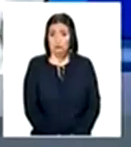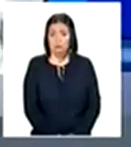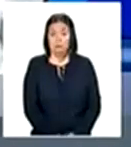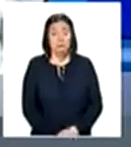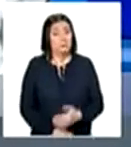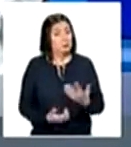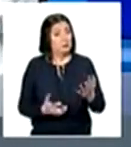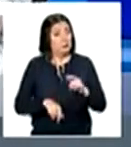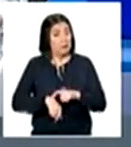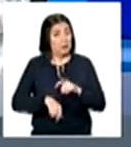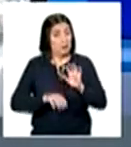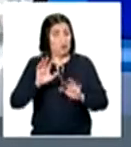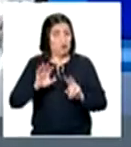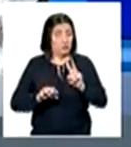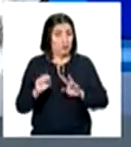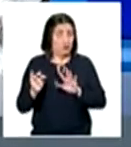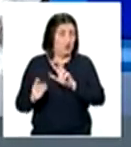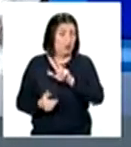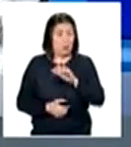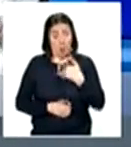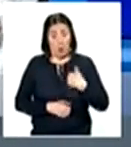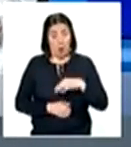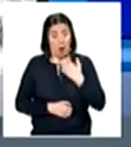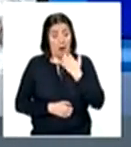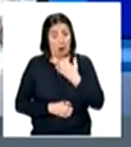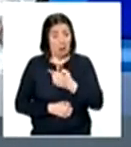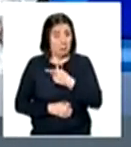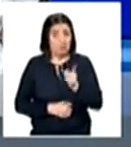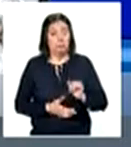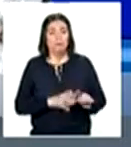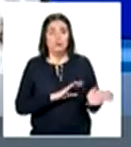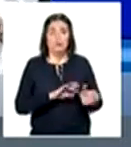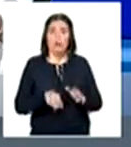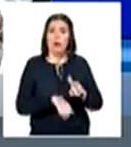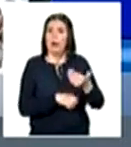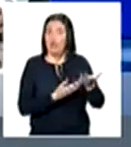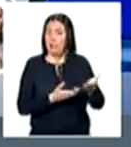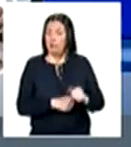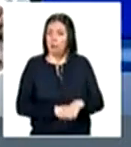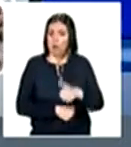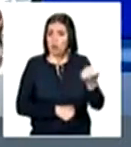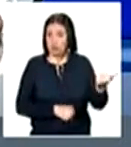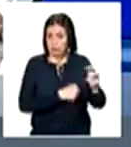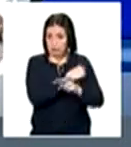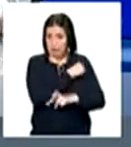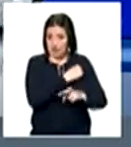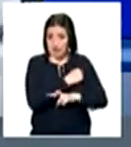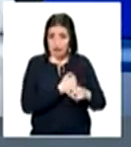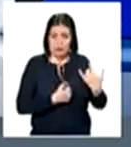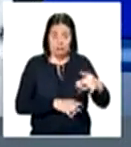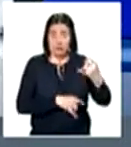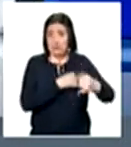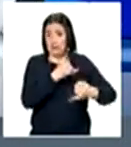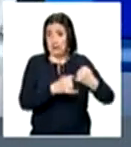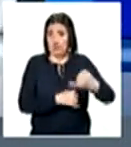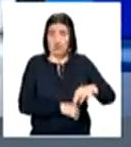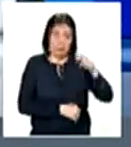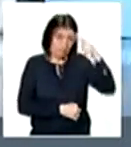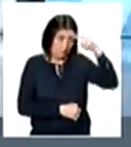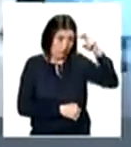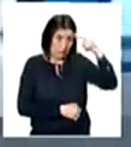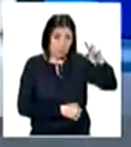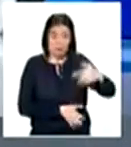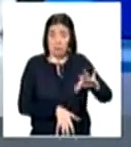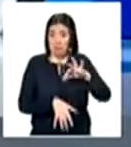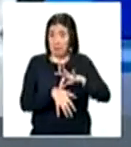Son las 12:39, esta chica realmente es sorprendente, ¿no? Así es, pero nos vamos ahora a otro país. Estamos en el plano internacional, en México. Médicos